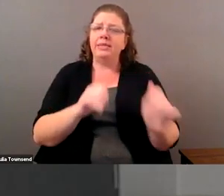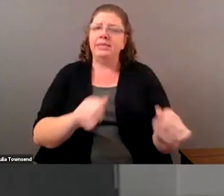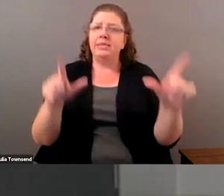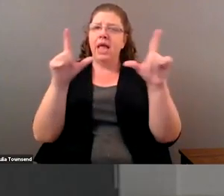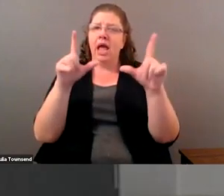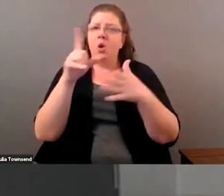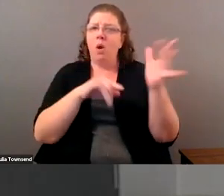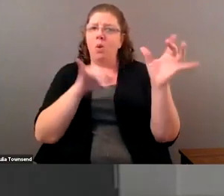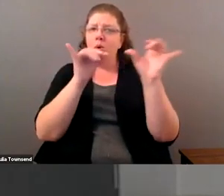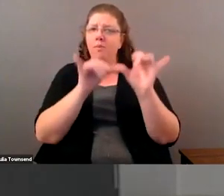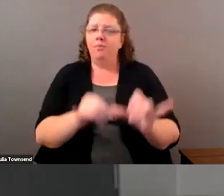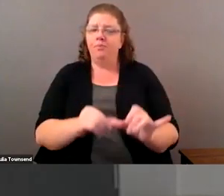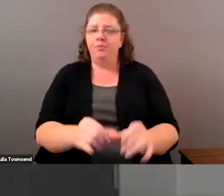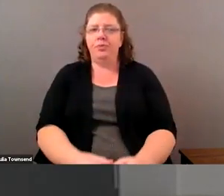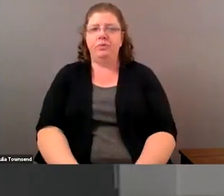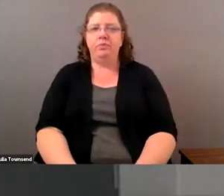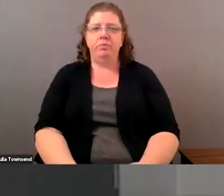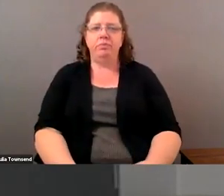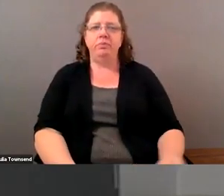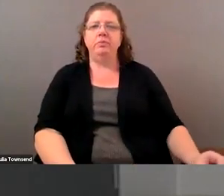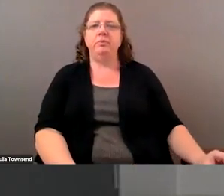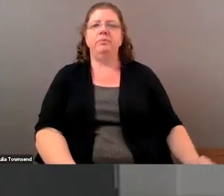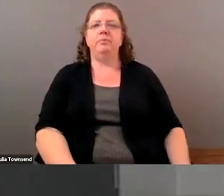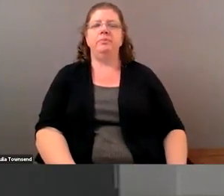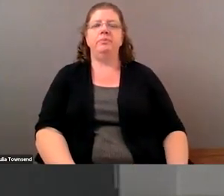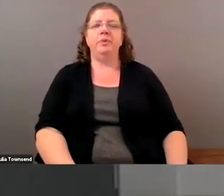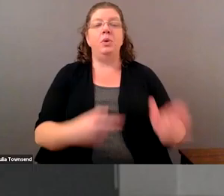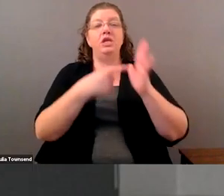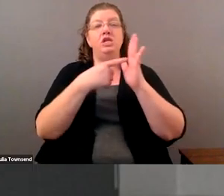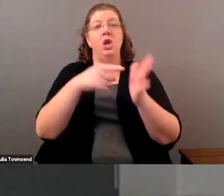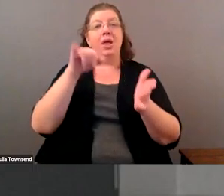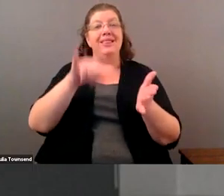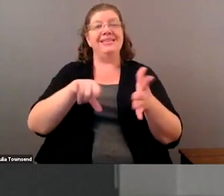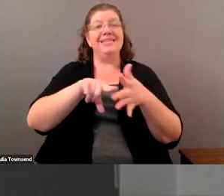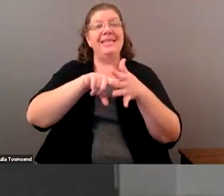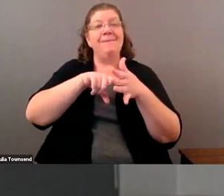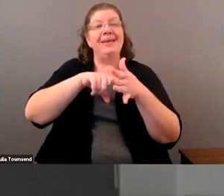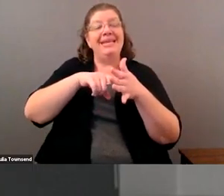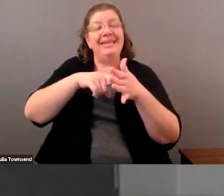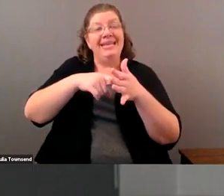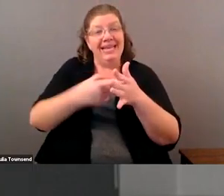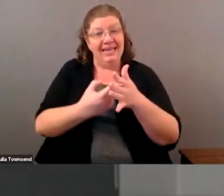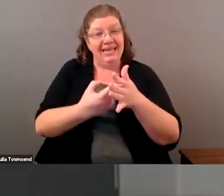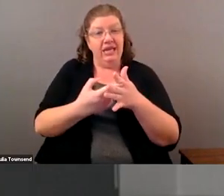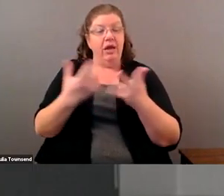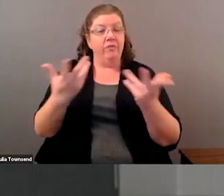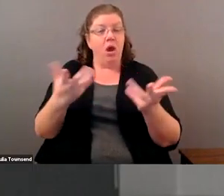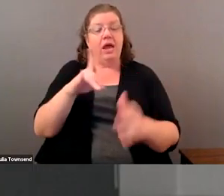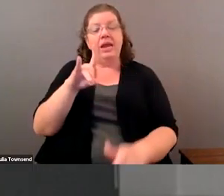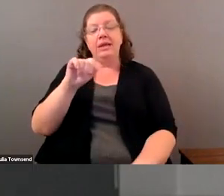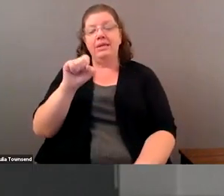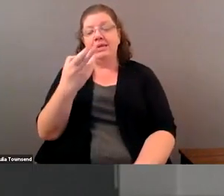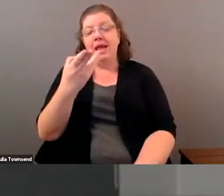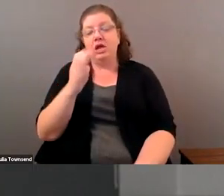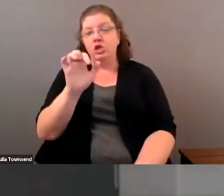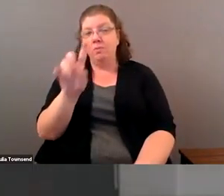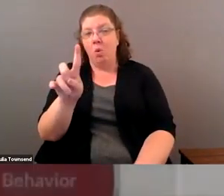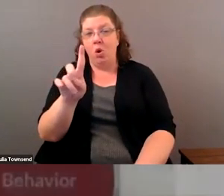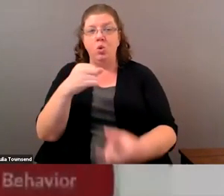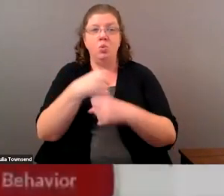lo que sea señor grau si puede mostrarnos la diapositiva para el empieze que va a tener todo lo que medimos quiero compartir que